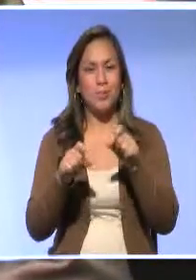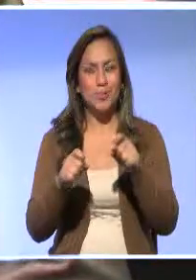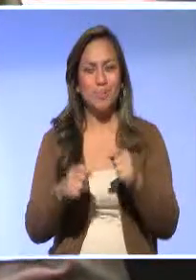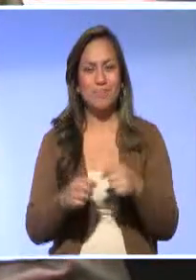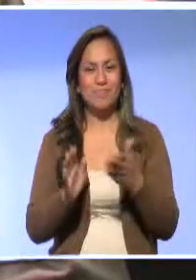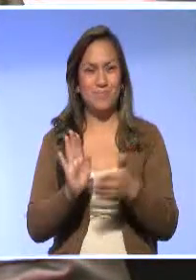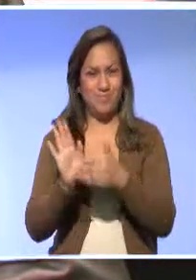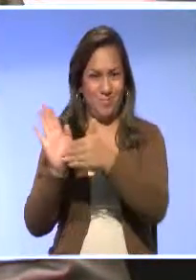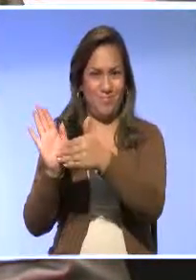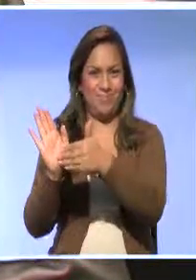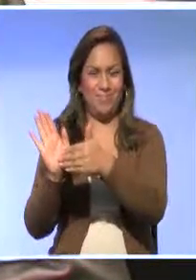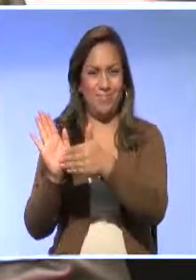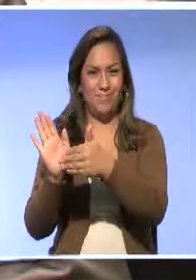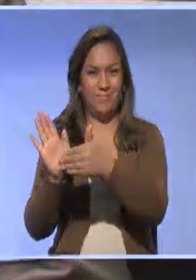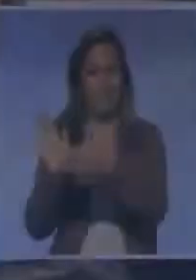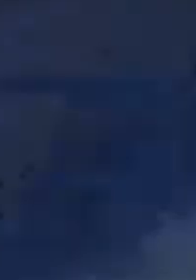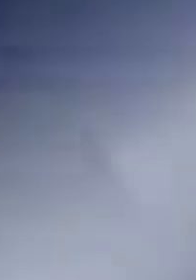invitado